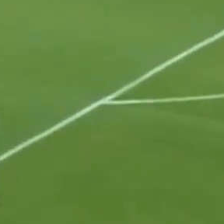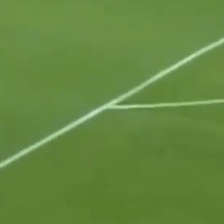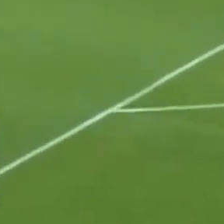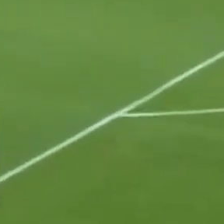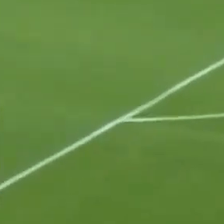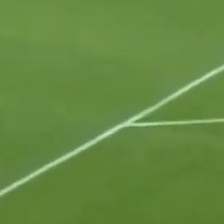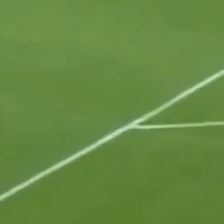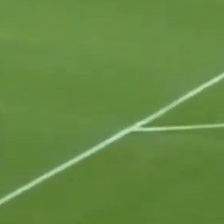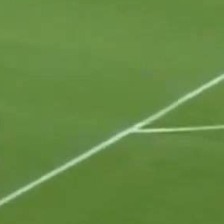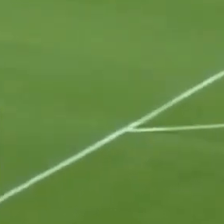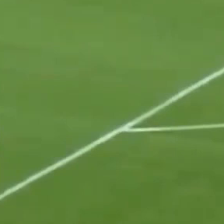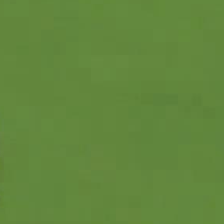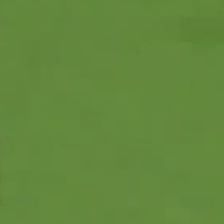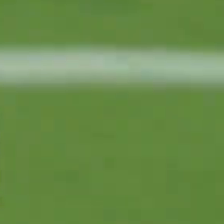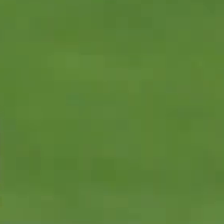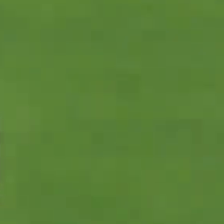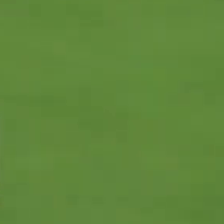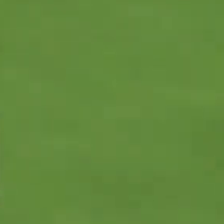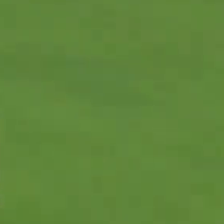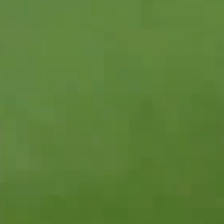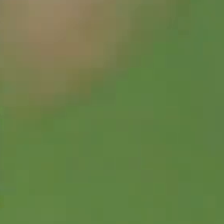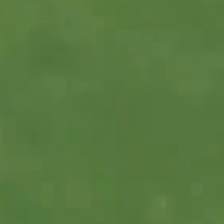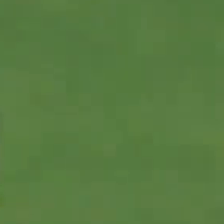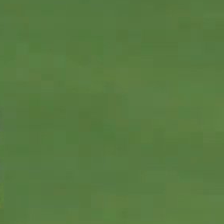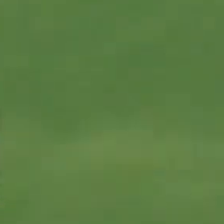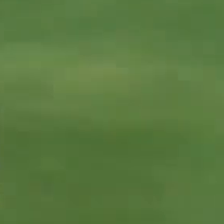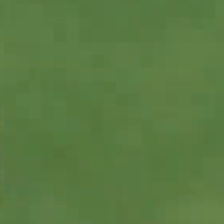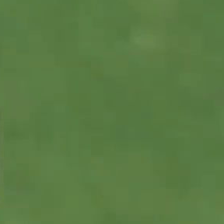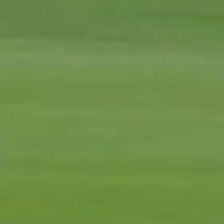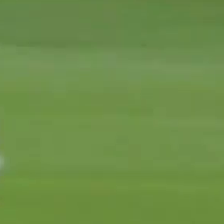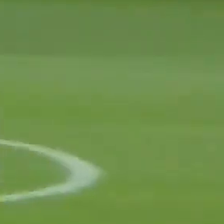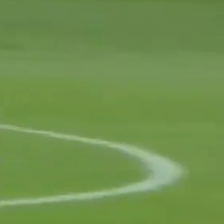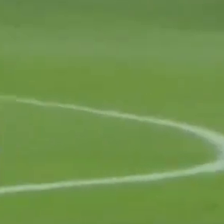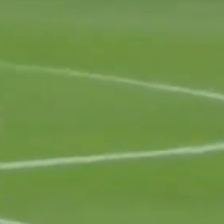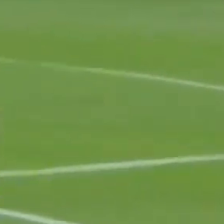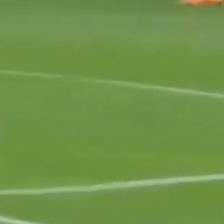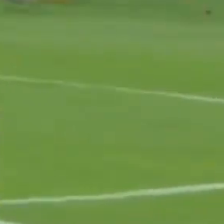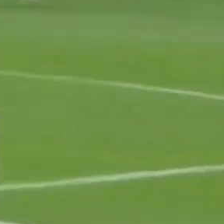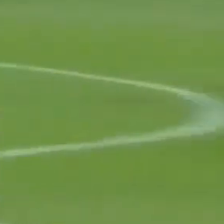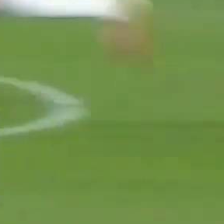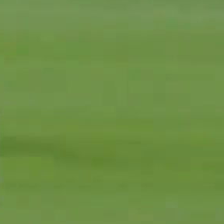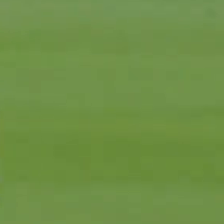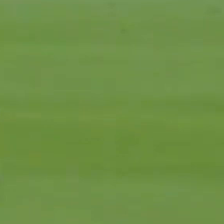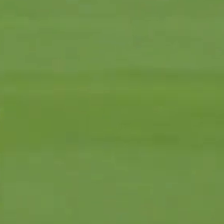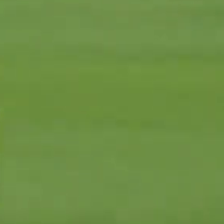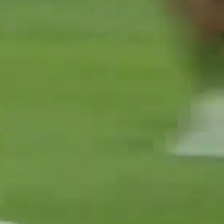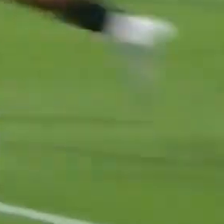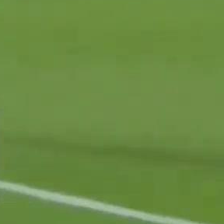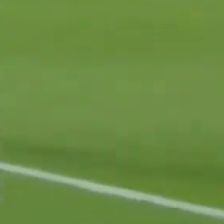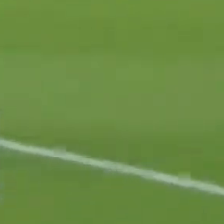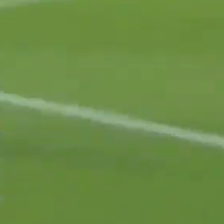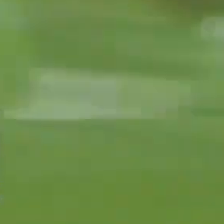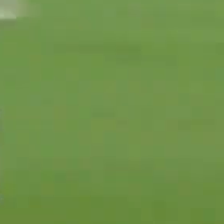entonces cavani desde afuera del área esta vez otra vez en posición frontal si tomamos como referencia la ubicación del arco pero desde afuera